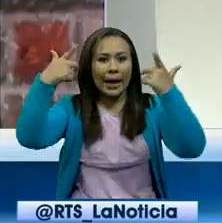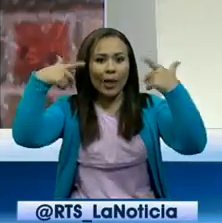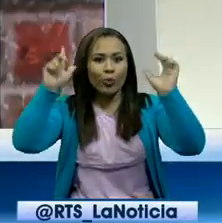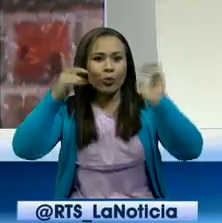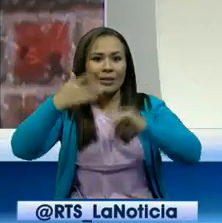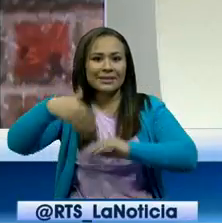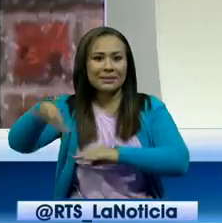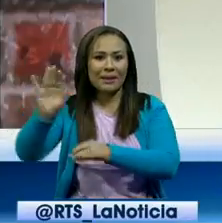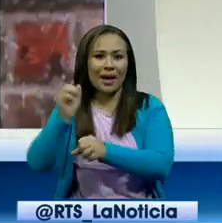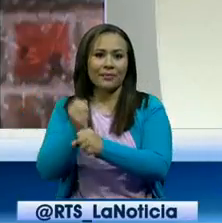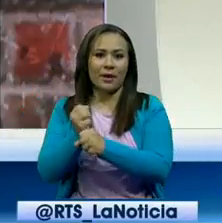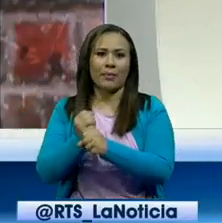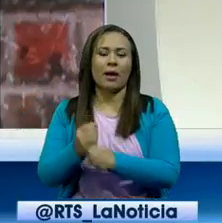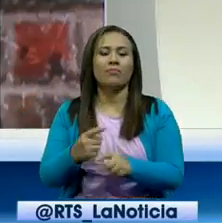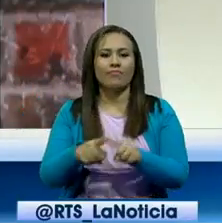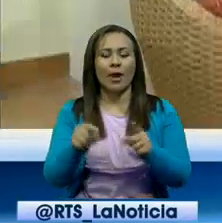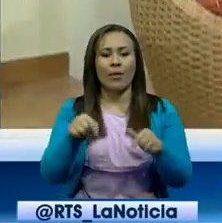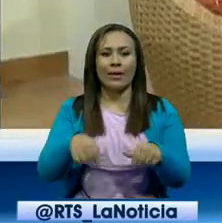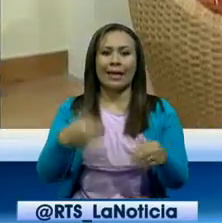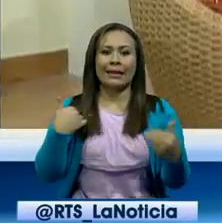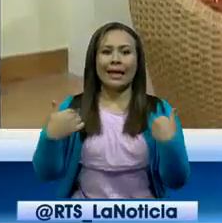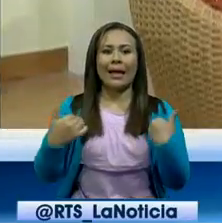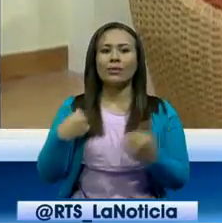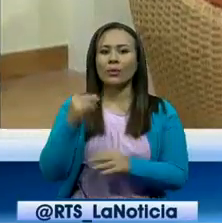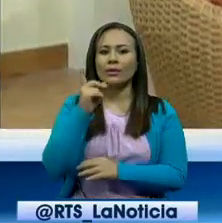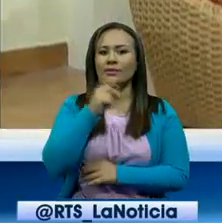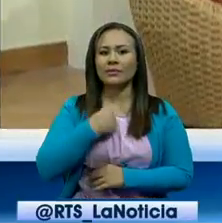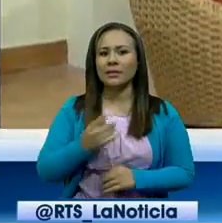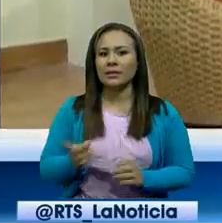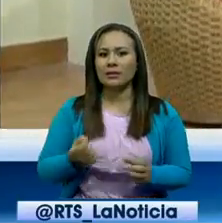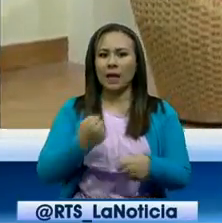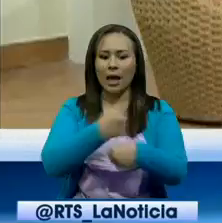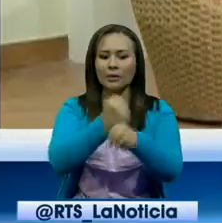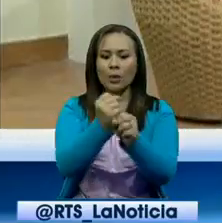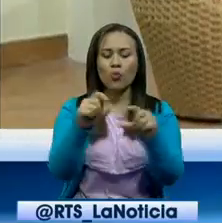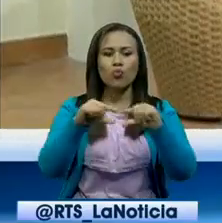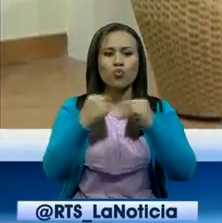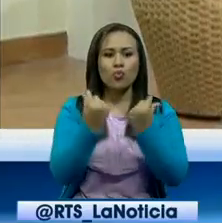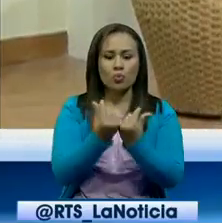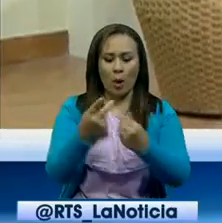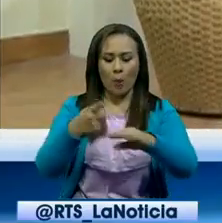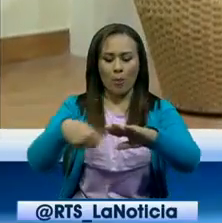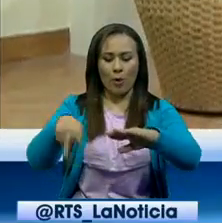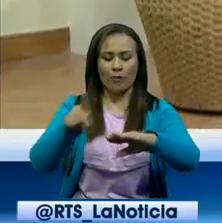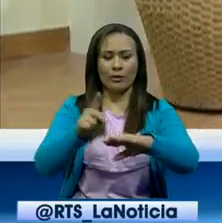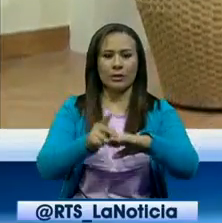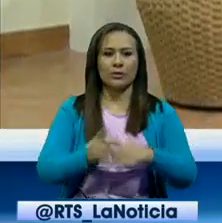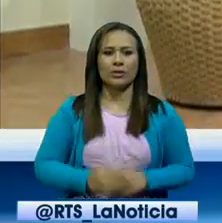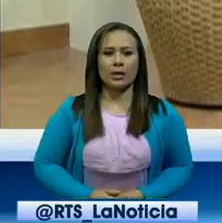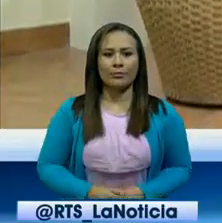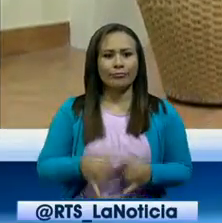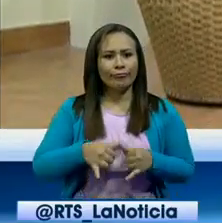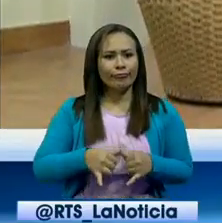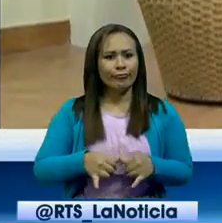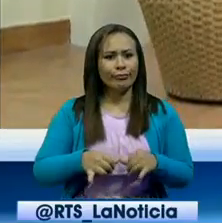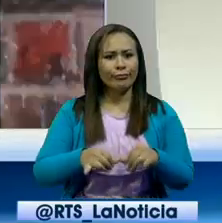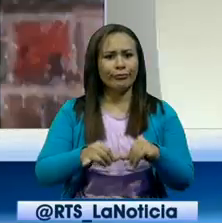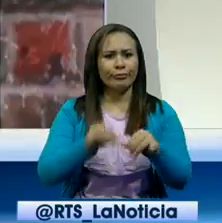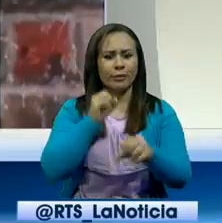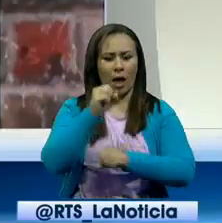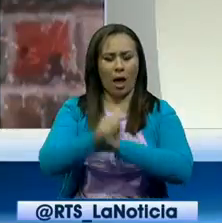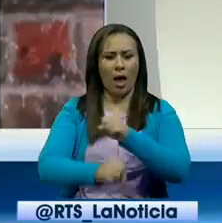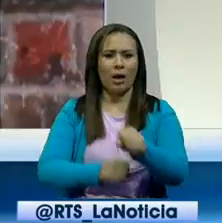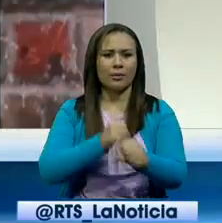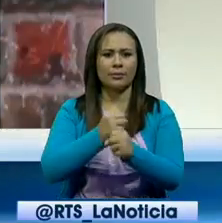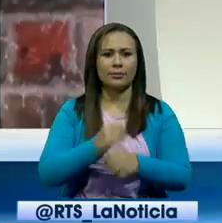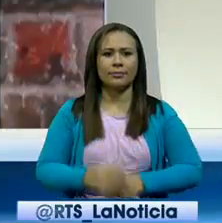se retiran es muy difícil hacer un grupo profesional y mantenerlo tantos años y